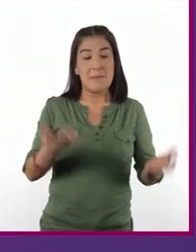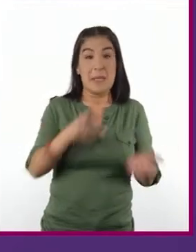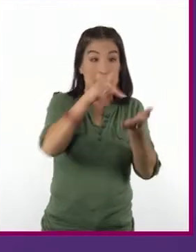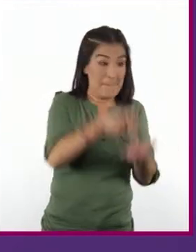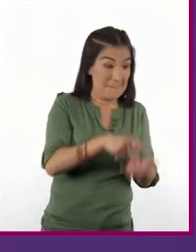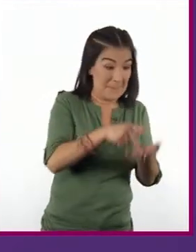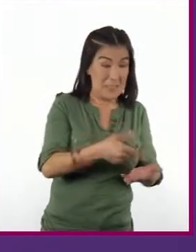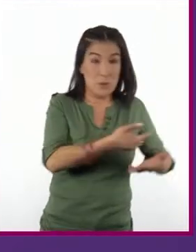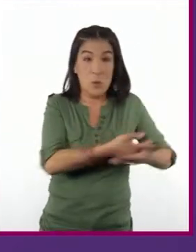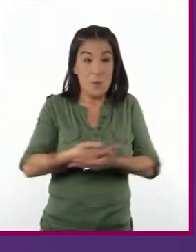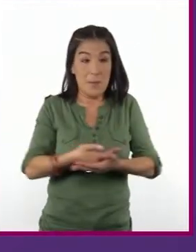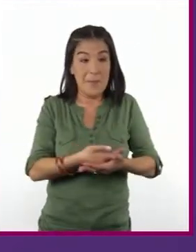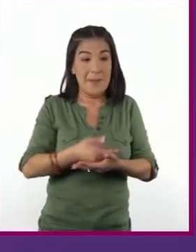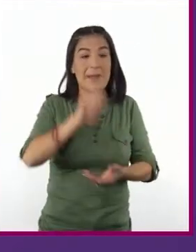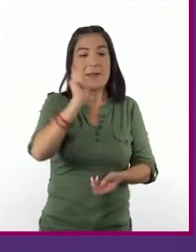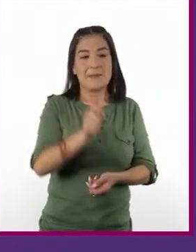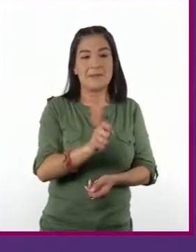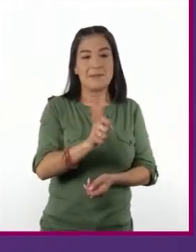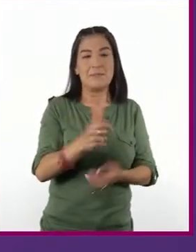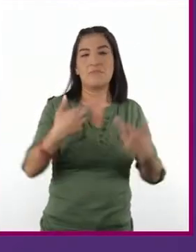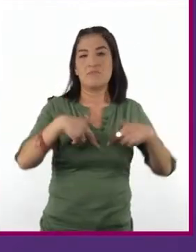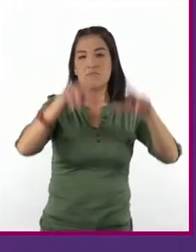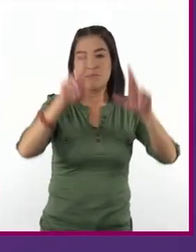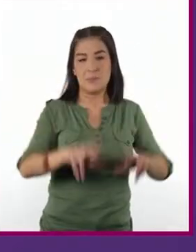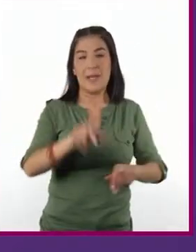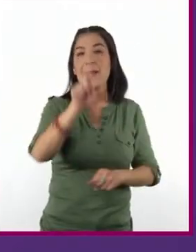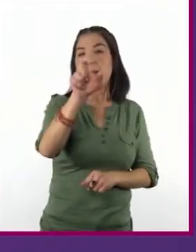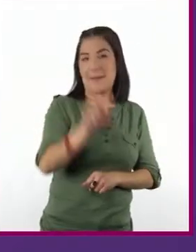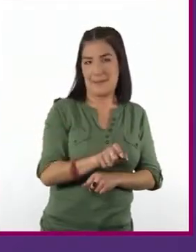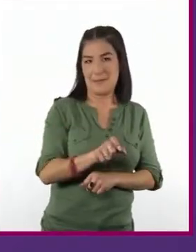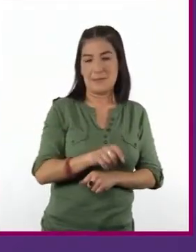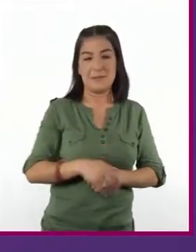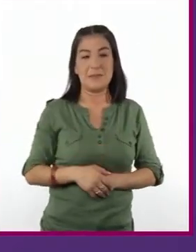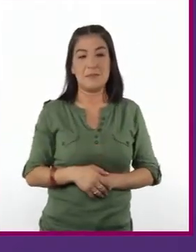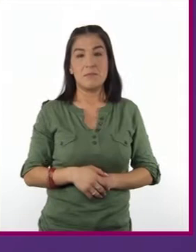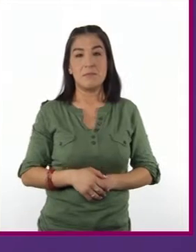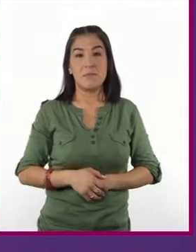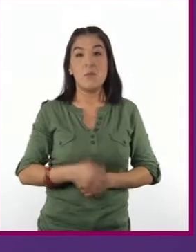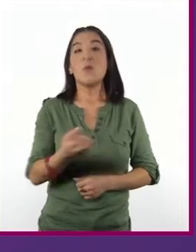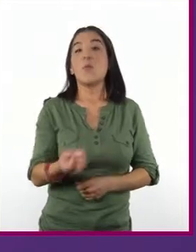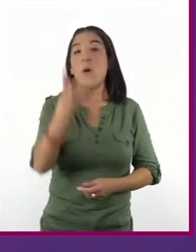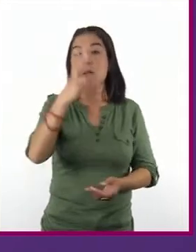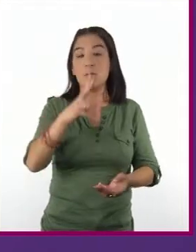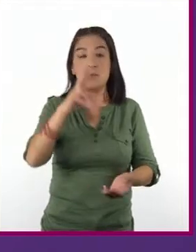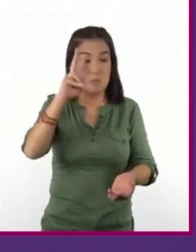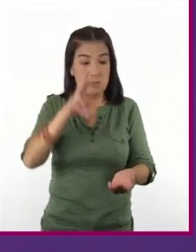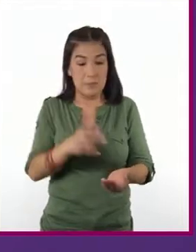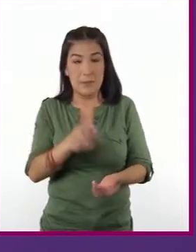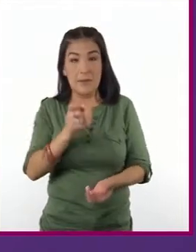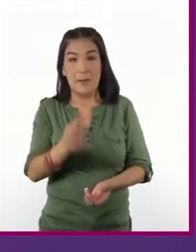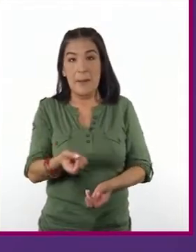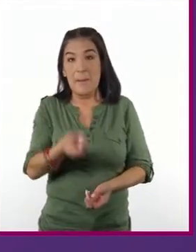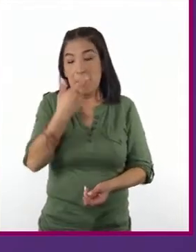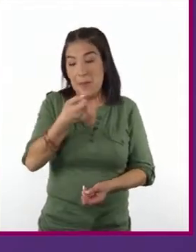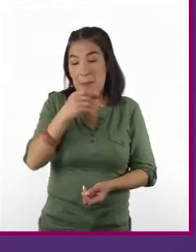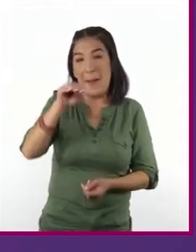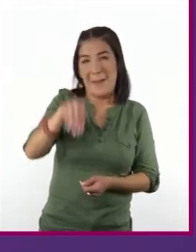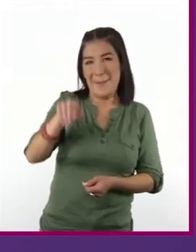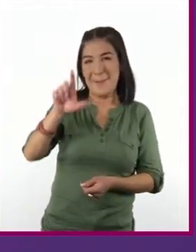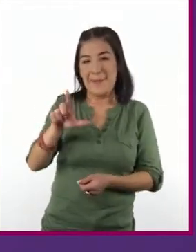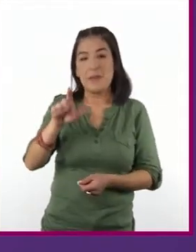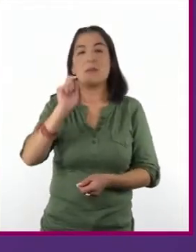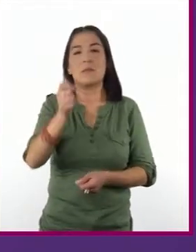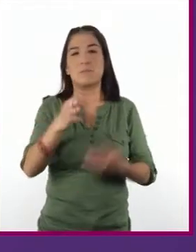del bebé en kilogramos se representa con x y la cantidad de medicina en mililitros que debe darse al bebé